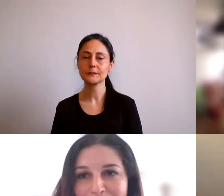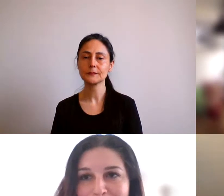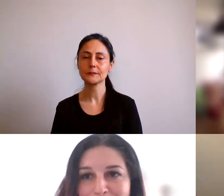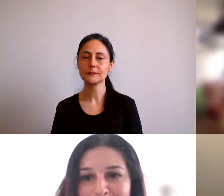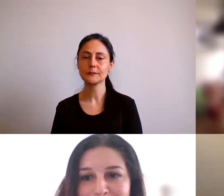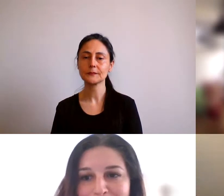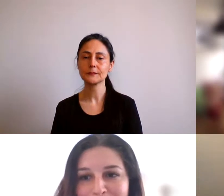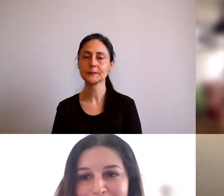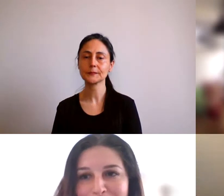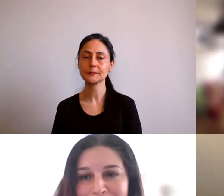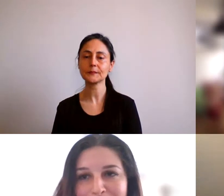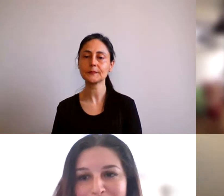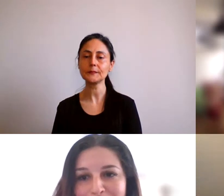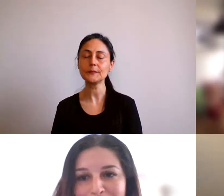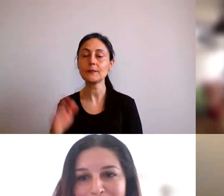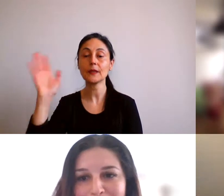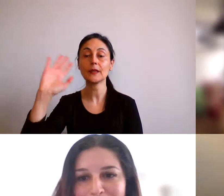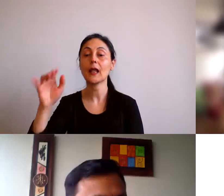Chao, chao, gracias.